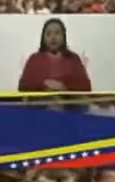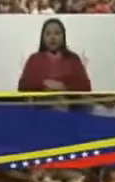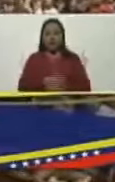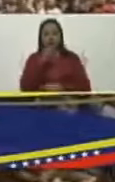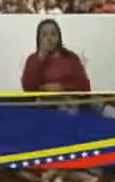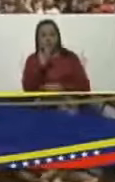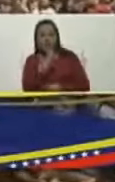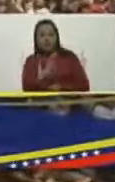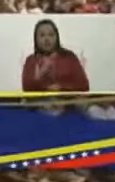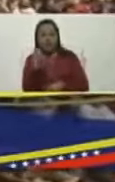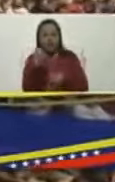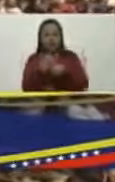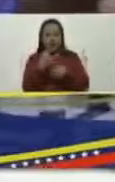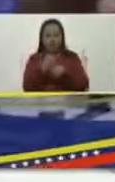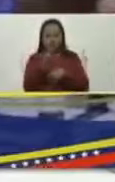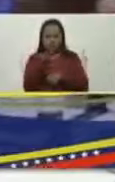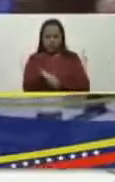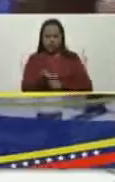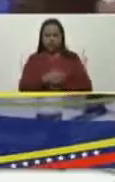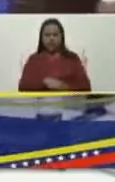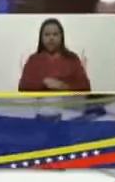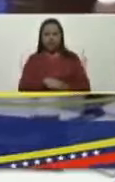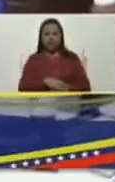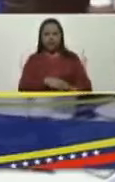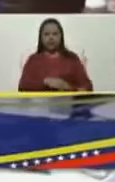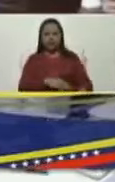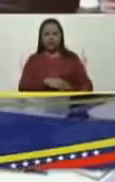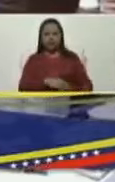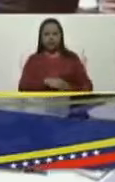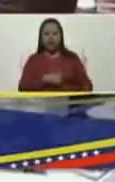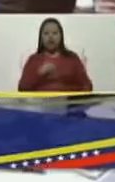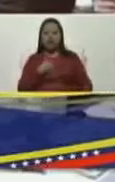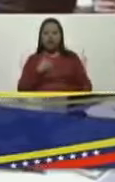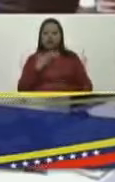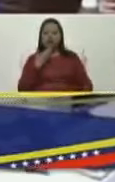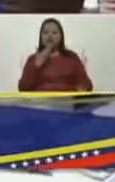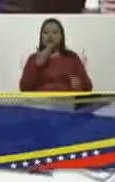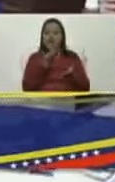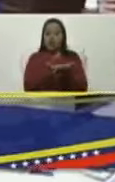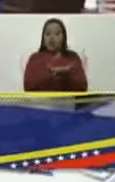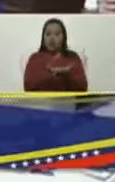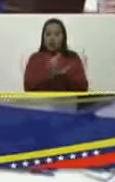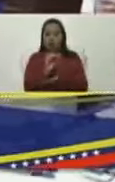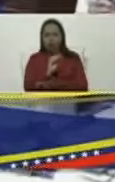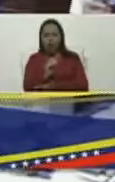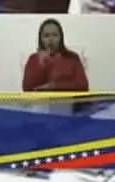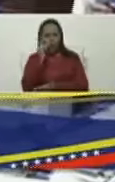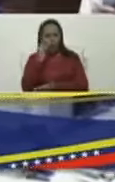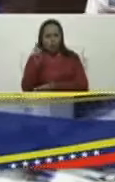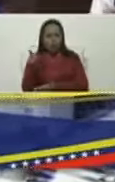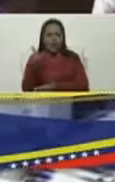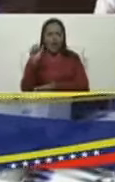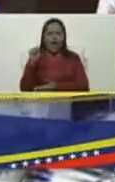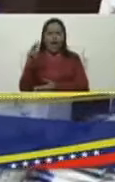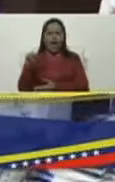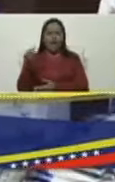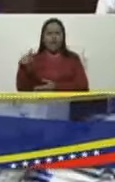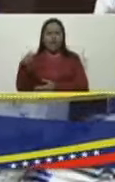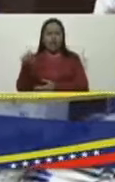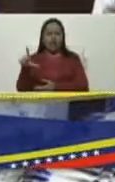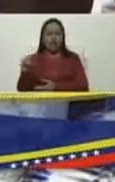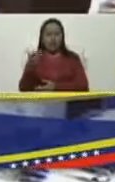belleza. Ah, Michael. Y si yo te pido o le pido a Ángelo una